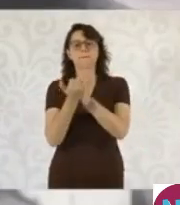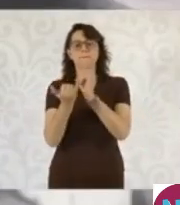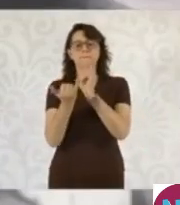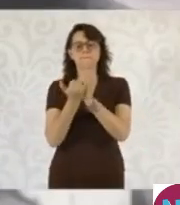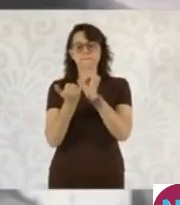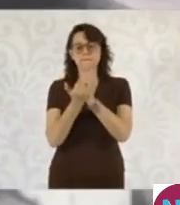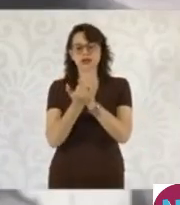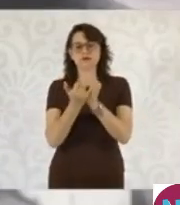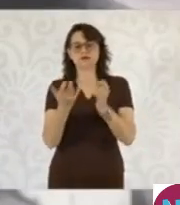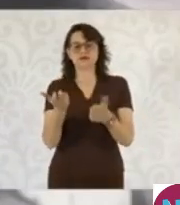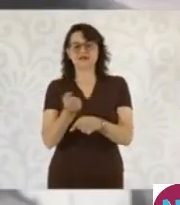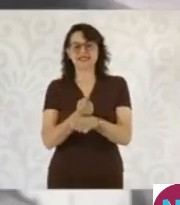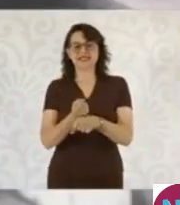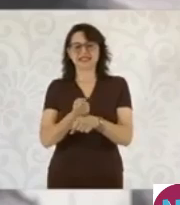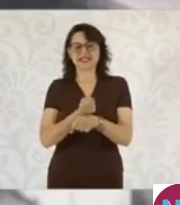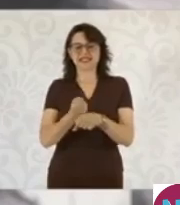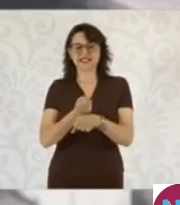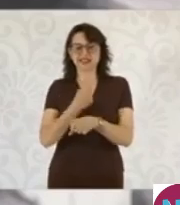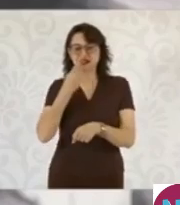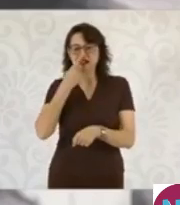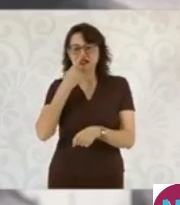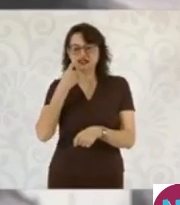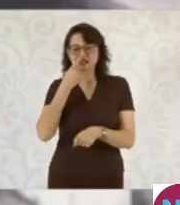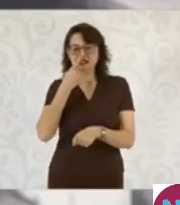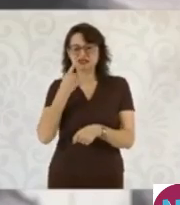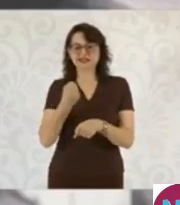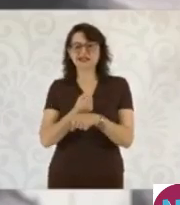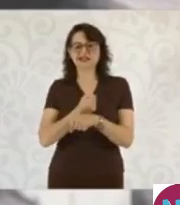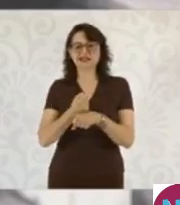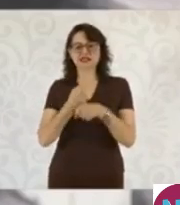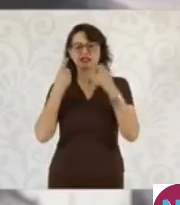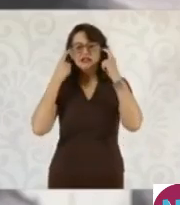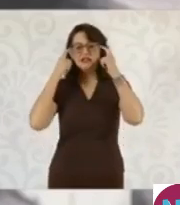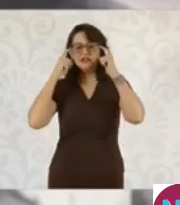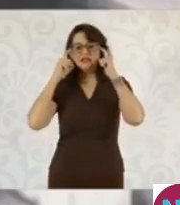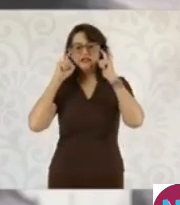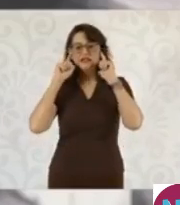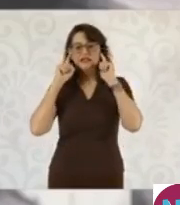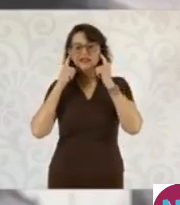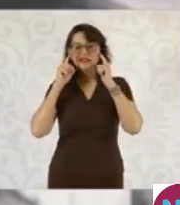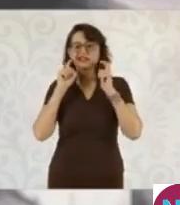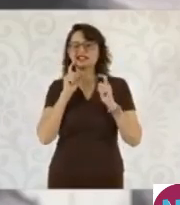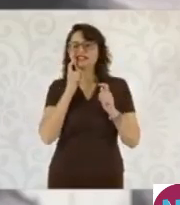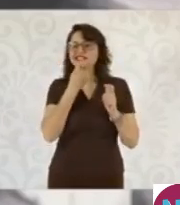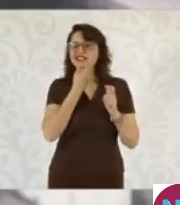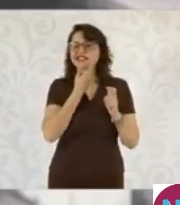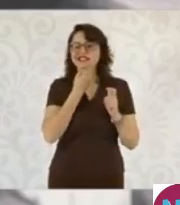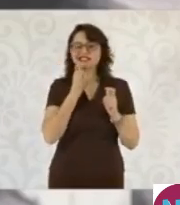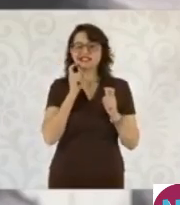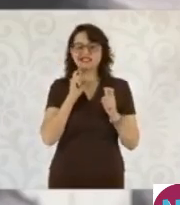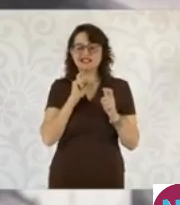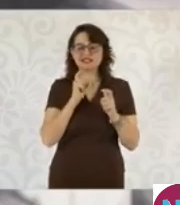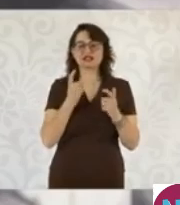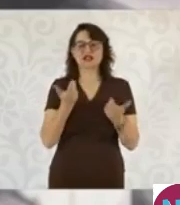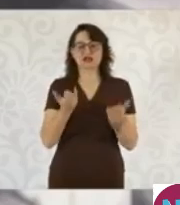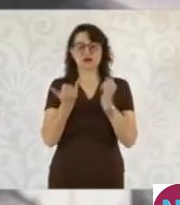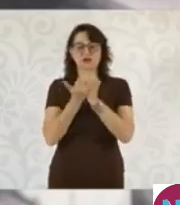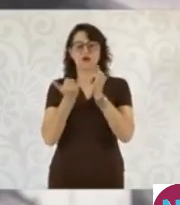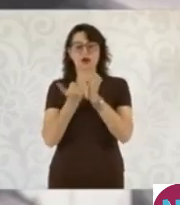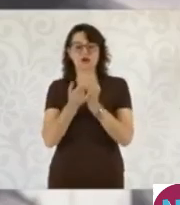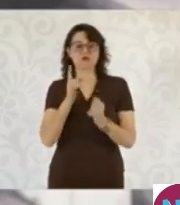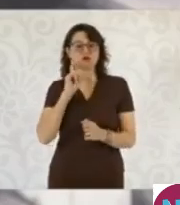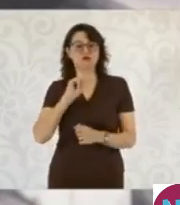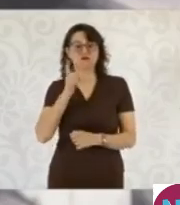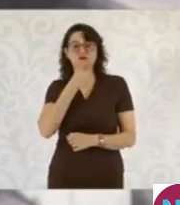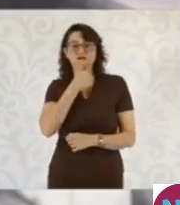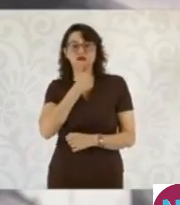datos de sangrado por la nariz, las conjuntivas o las encías o sangrado transvaginal,